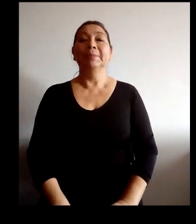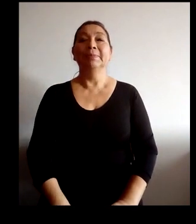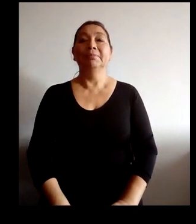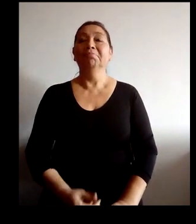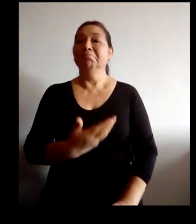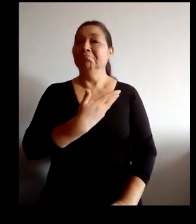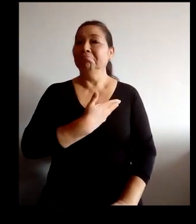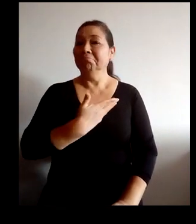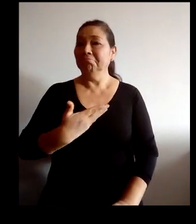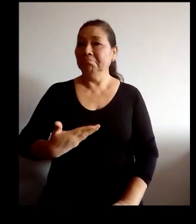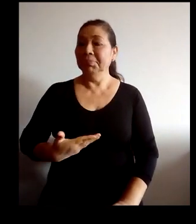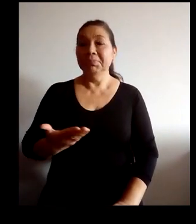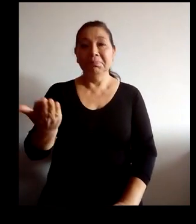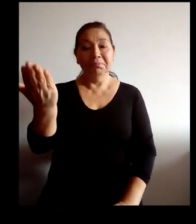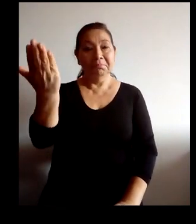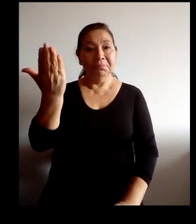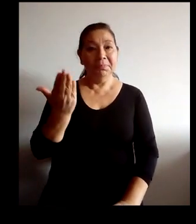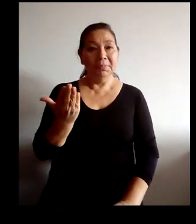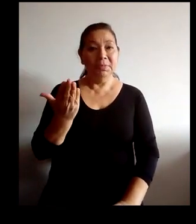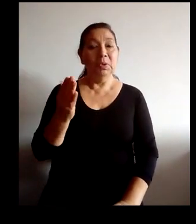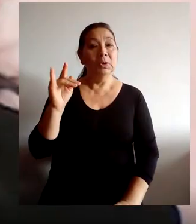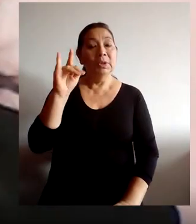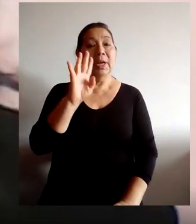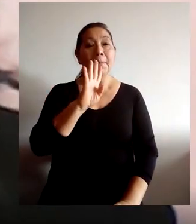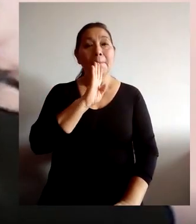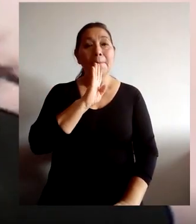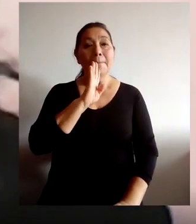abogada Laura Arcos Alcarraz.